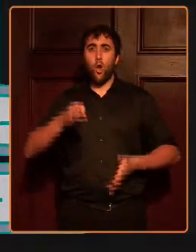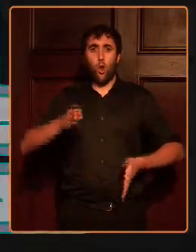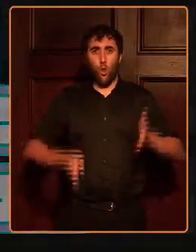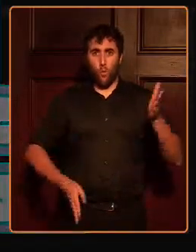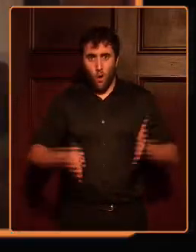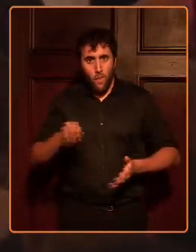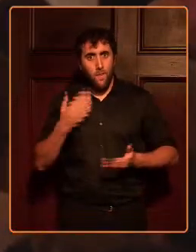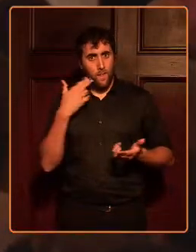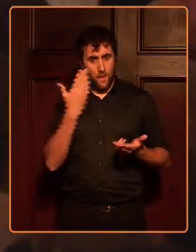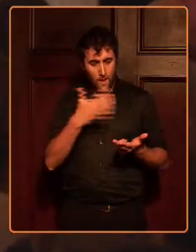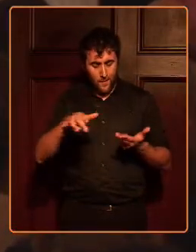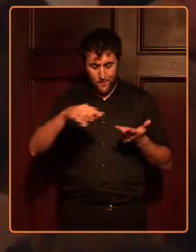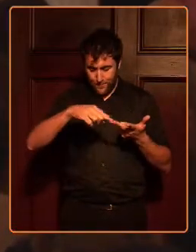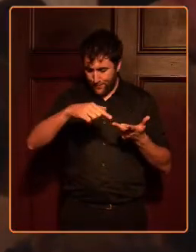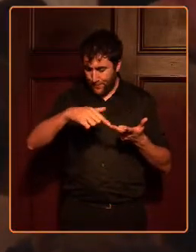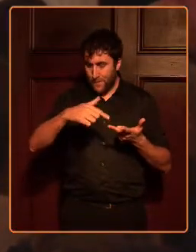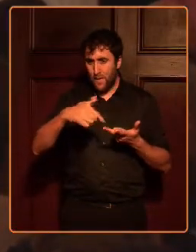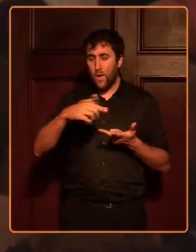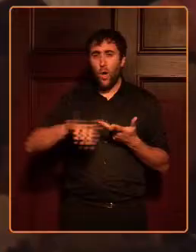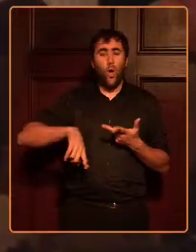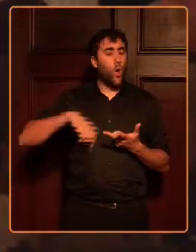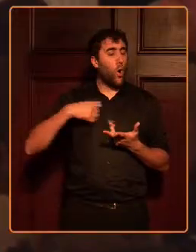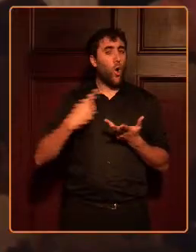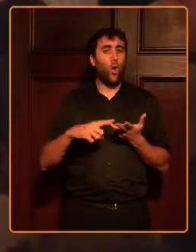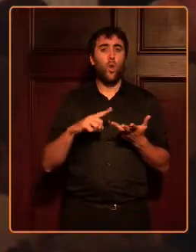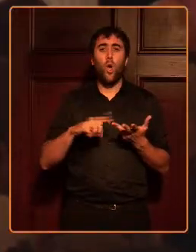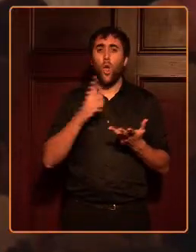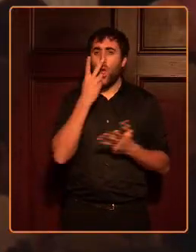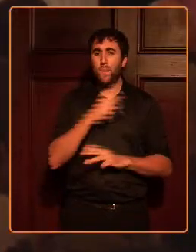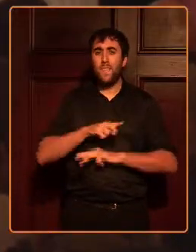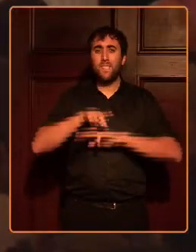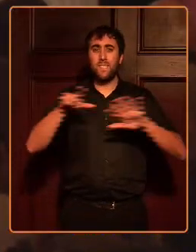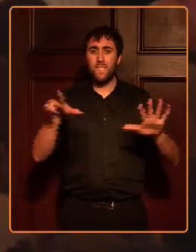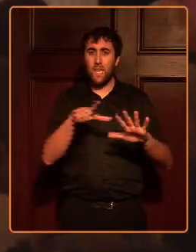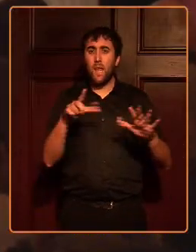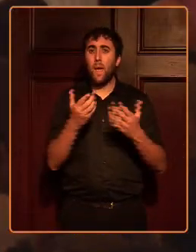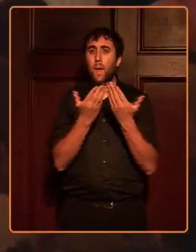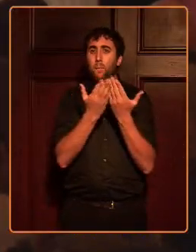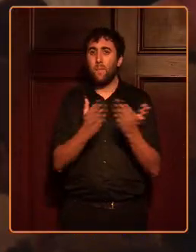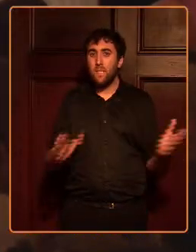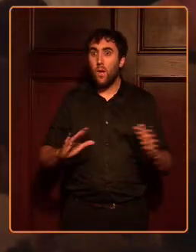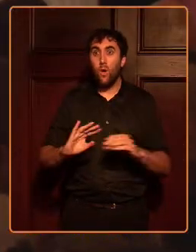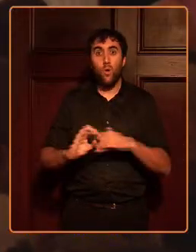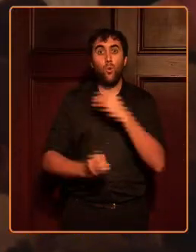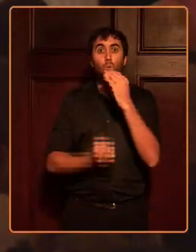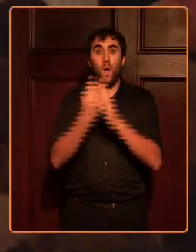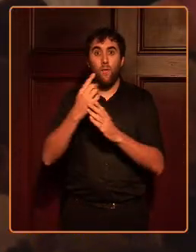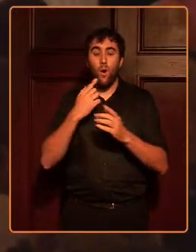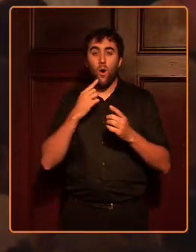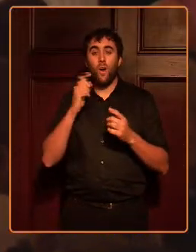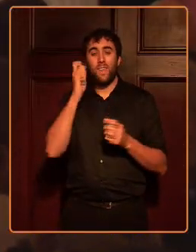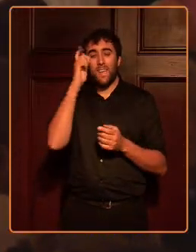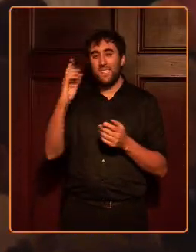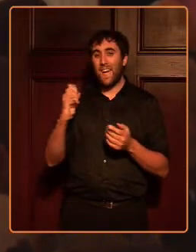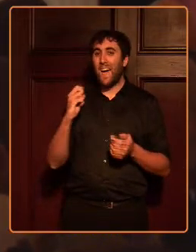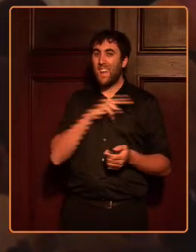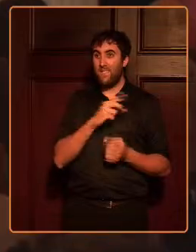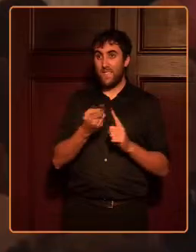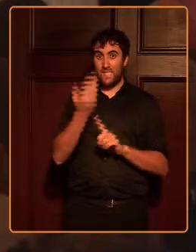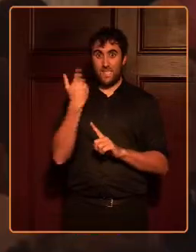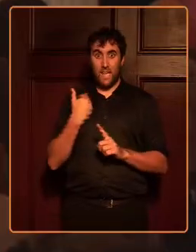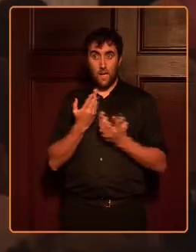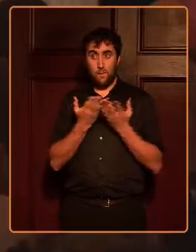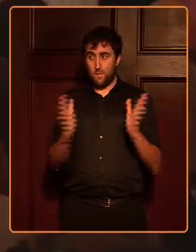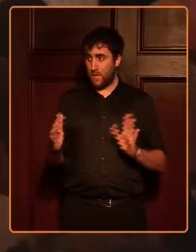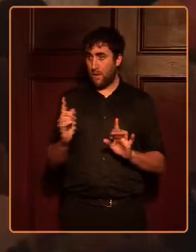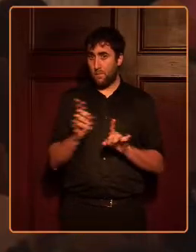robótica, otro hito se fue sumando en 2017 cuando incorporamos pensamiento computacional e inteligencia artificial. Ana mencionaba